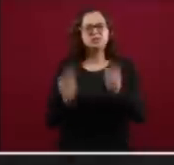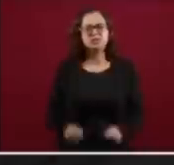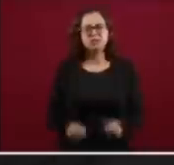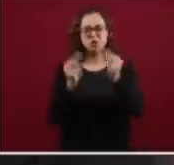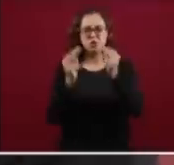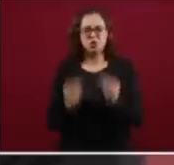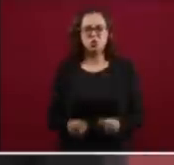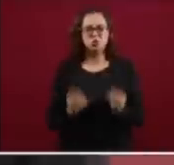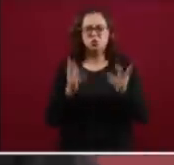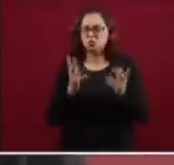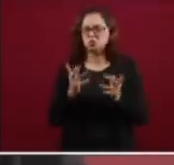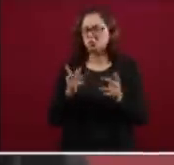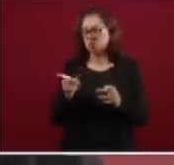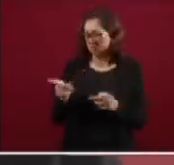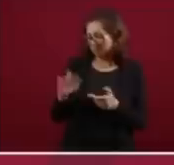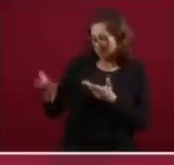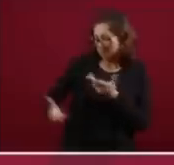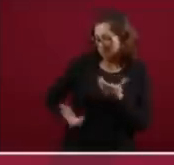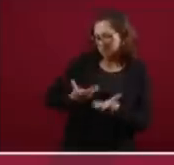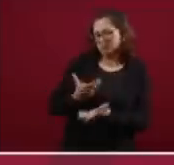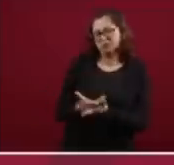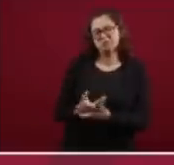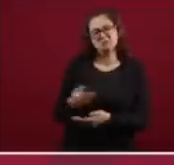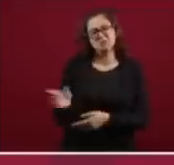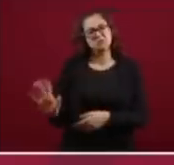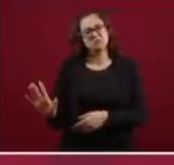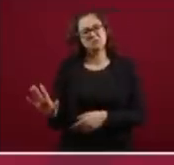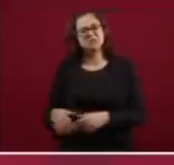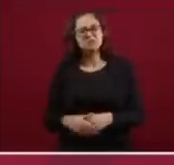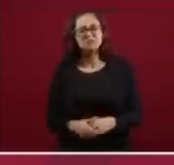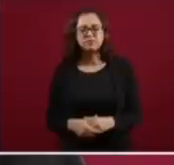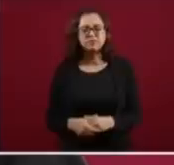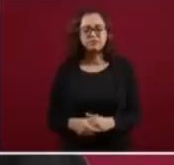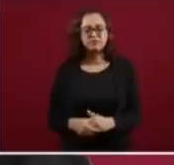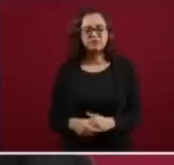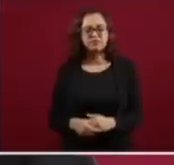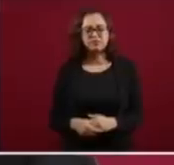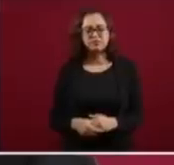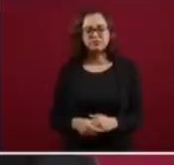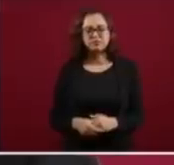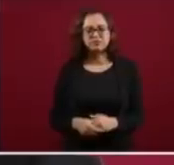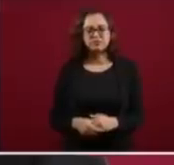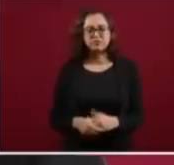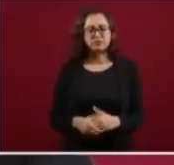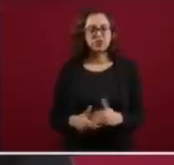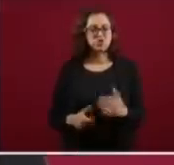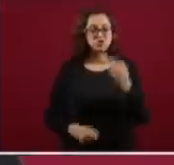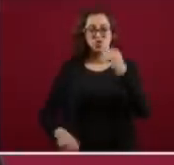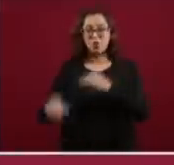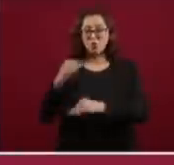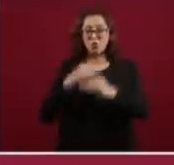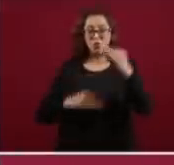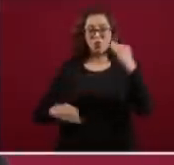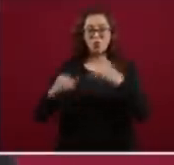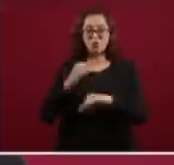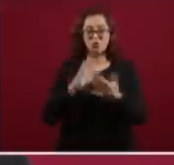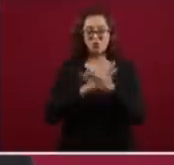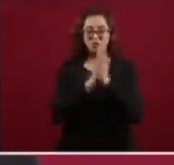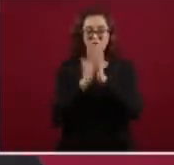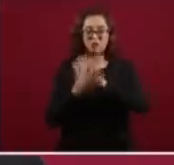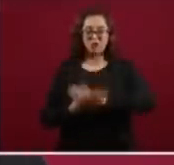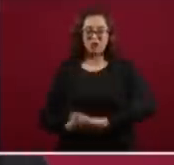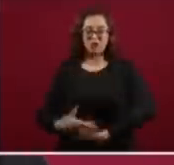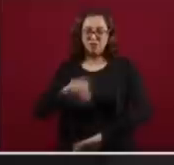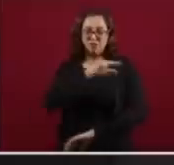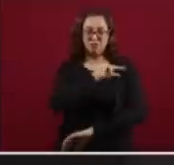con la nueva en propuesta de la privatización se